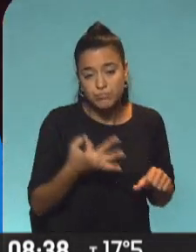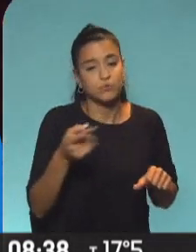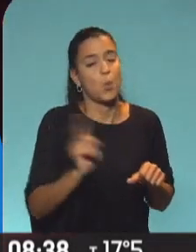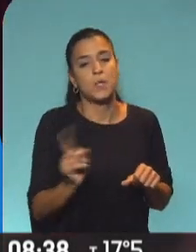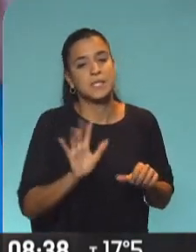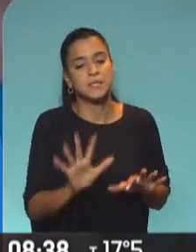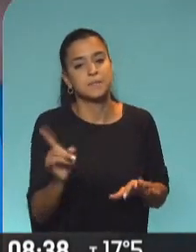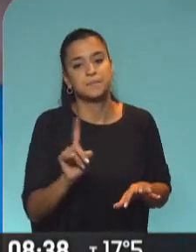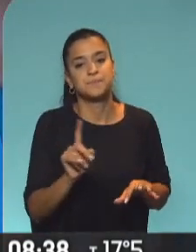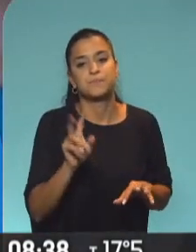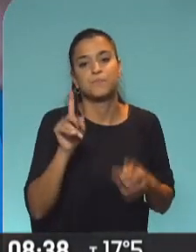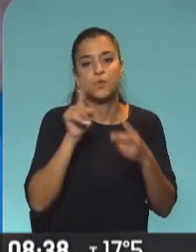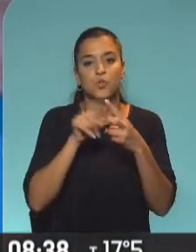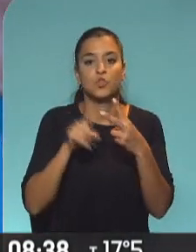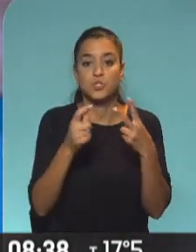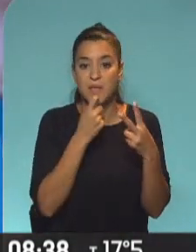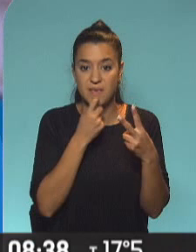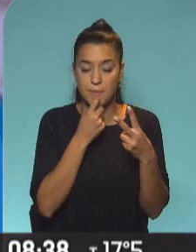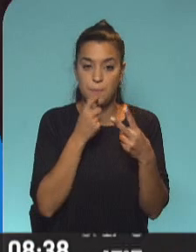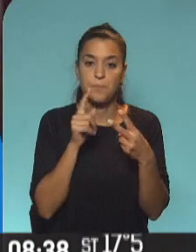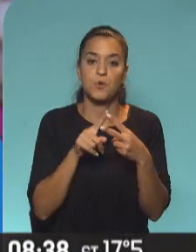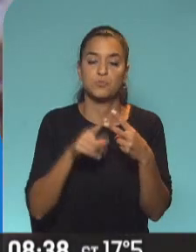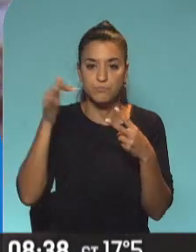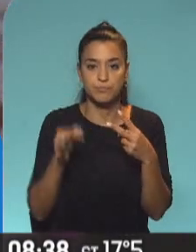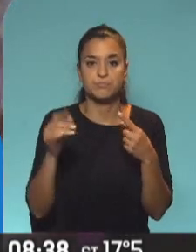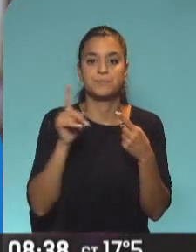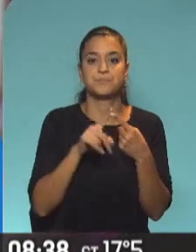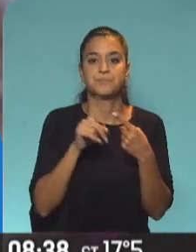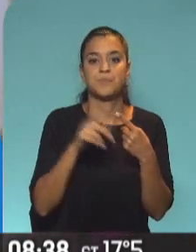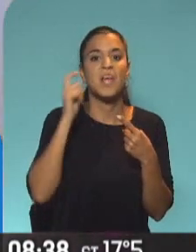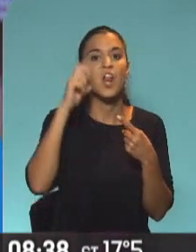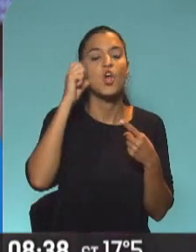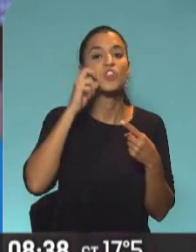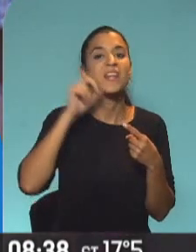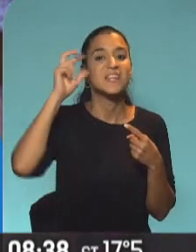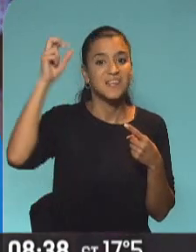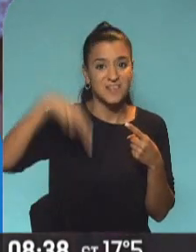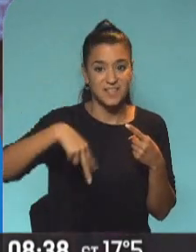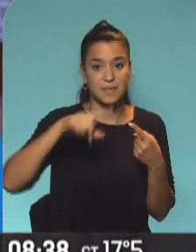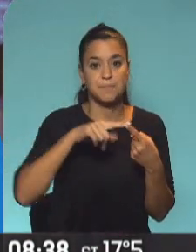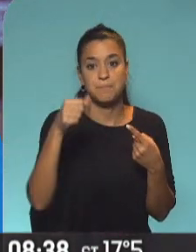así. Para dar dos ejemplos concretos. Glioten, que es un medicamento